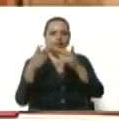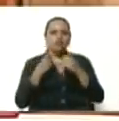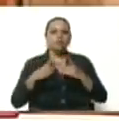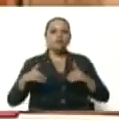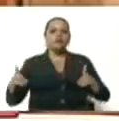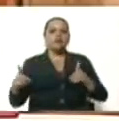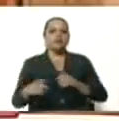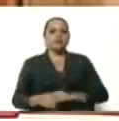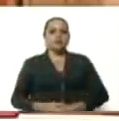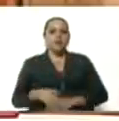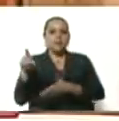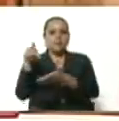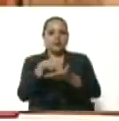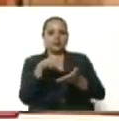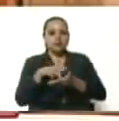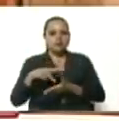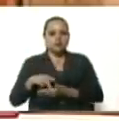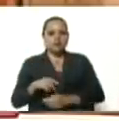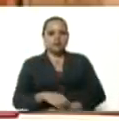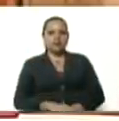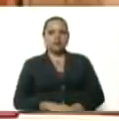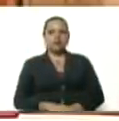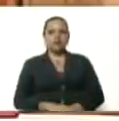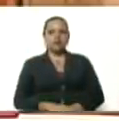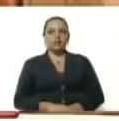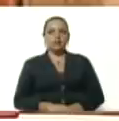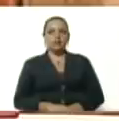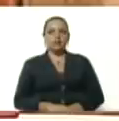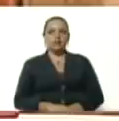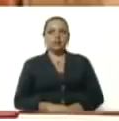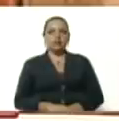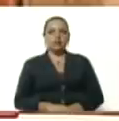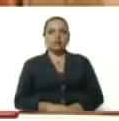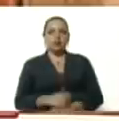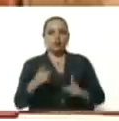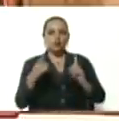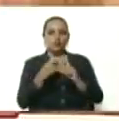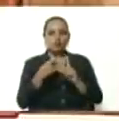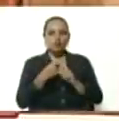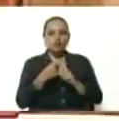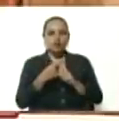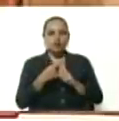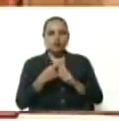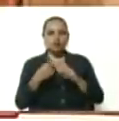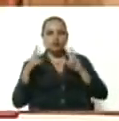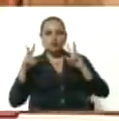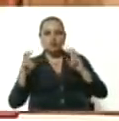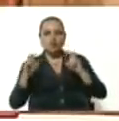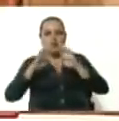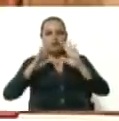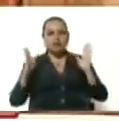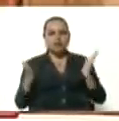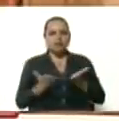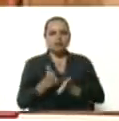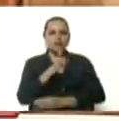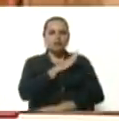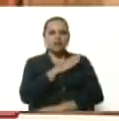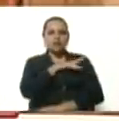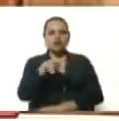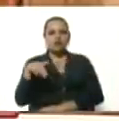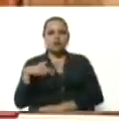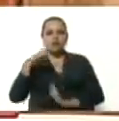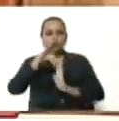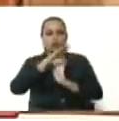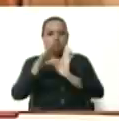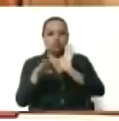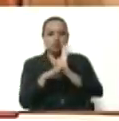democracia participativa y protagónica. Una, prácticamente una novedad en el mundo que tiene nuestra